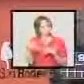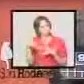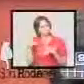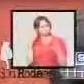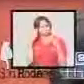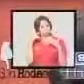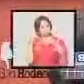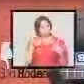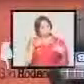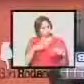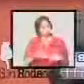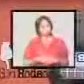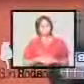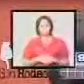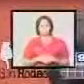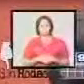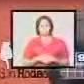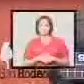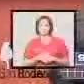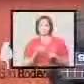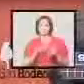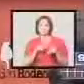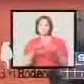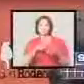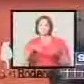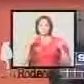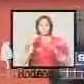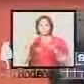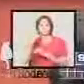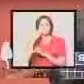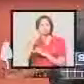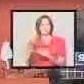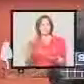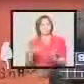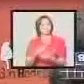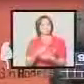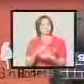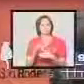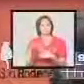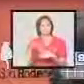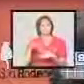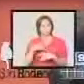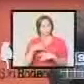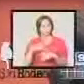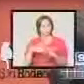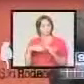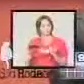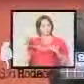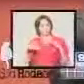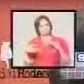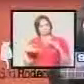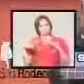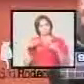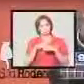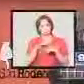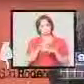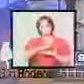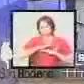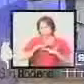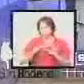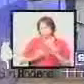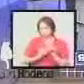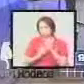¿verdad? Y es importante saber que deben tener ese nivel de ingreso suficiente para poder con